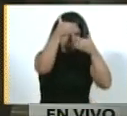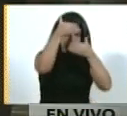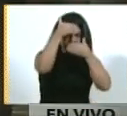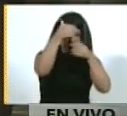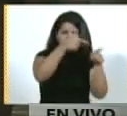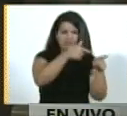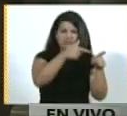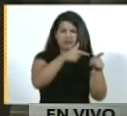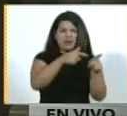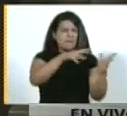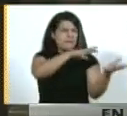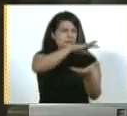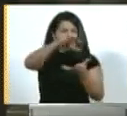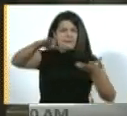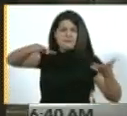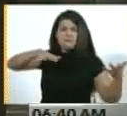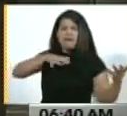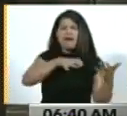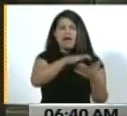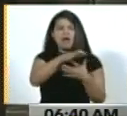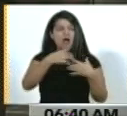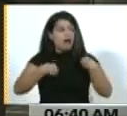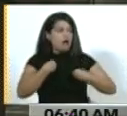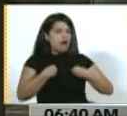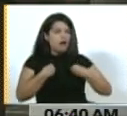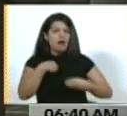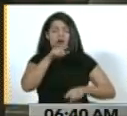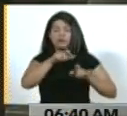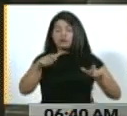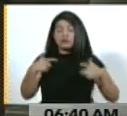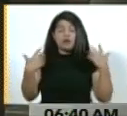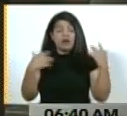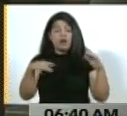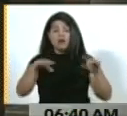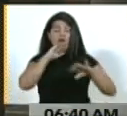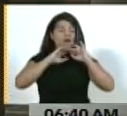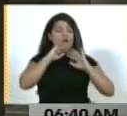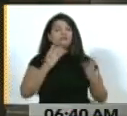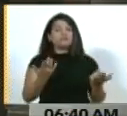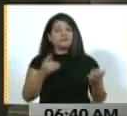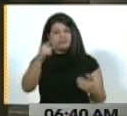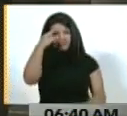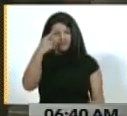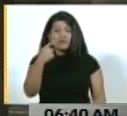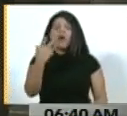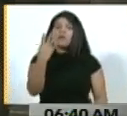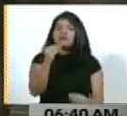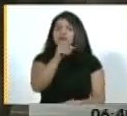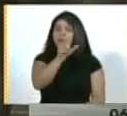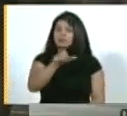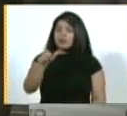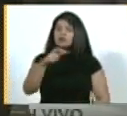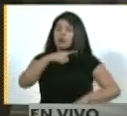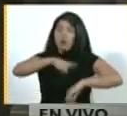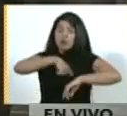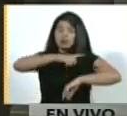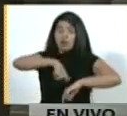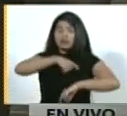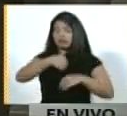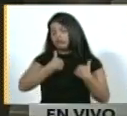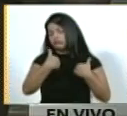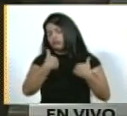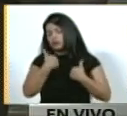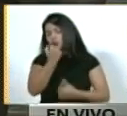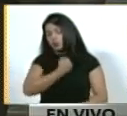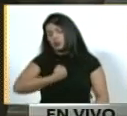caos, zozobra, terror en la población. ¿Cuántas horas de zozobra no han vivido los